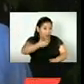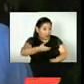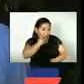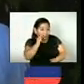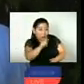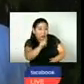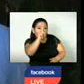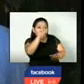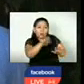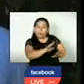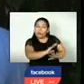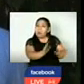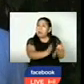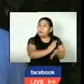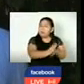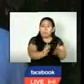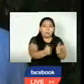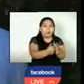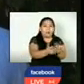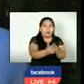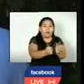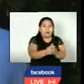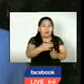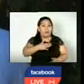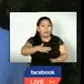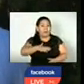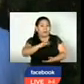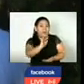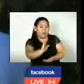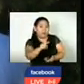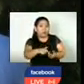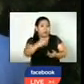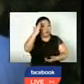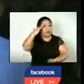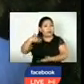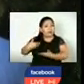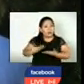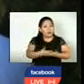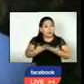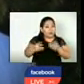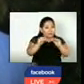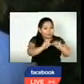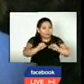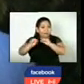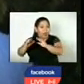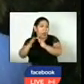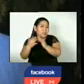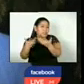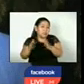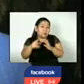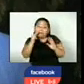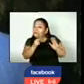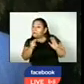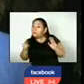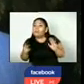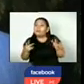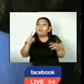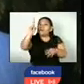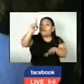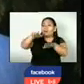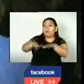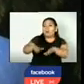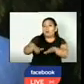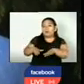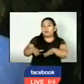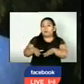no le pasó absolutamente nada mi nieto y mi hija ya estaban en la otra casita que está en la esquina verdad y gracias a Dios de que